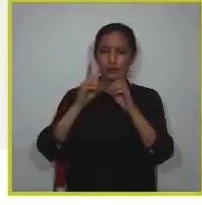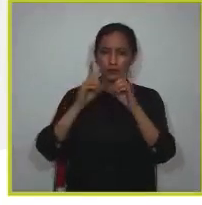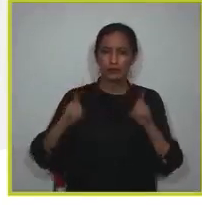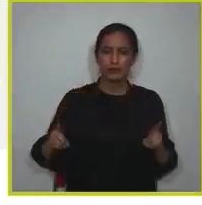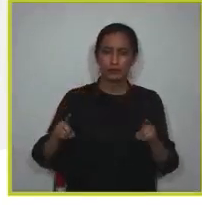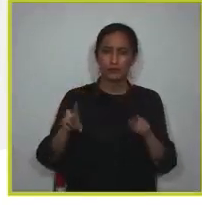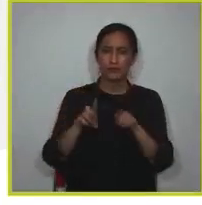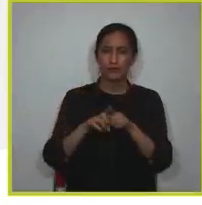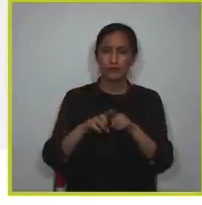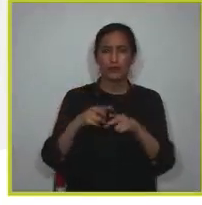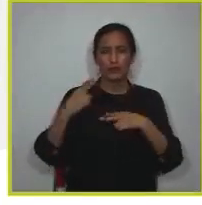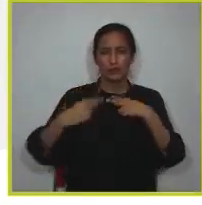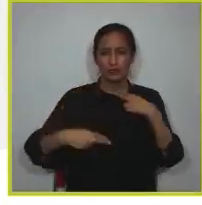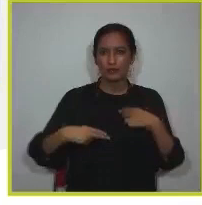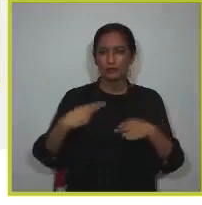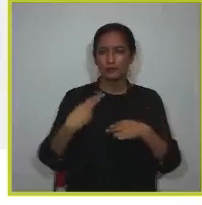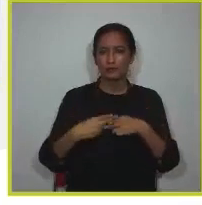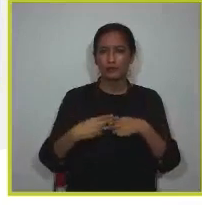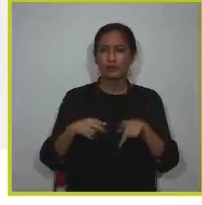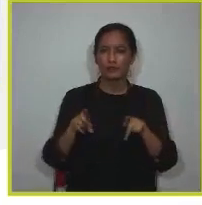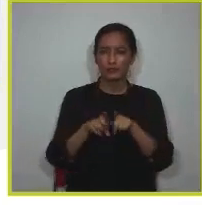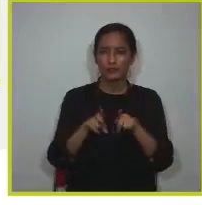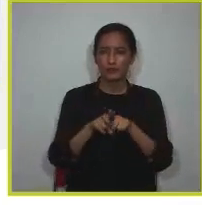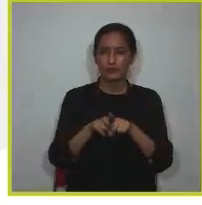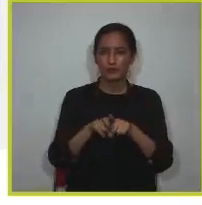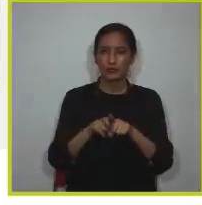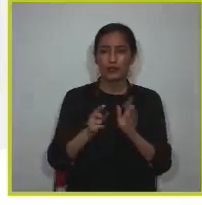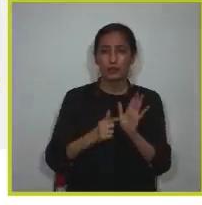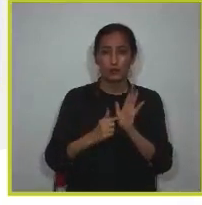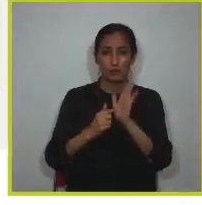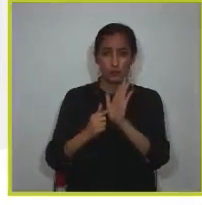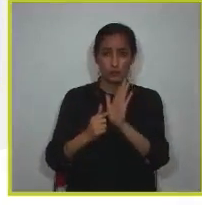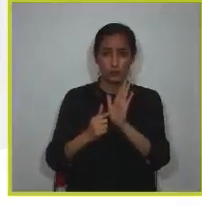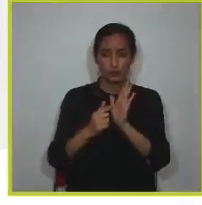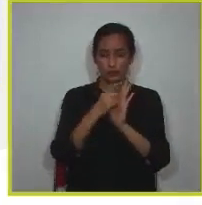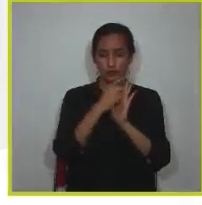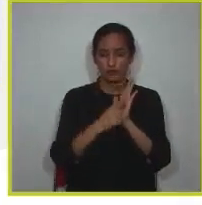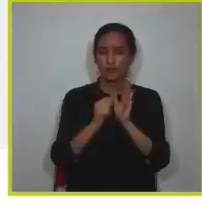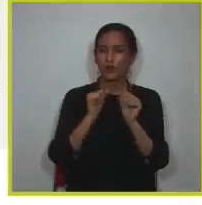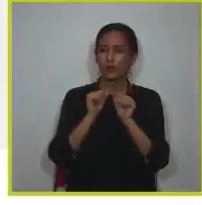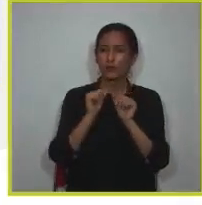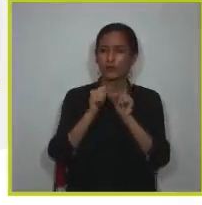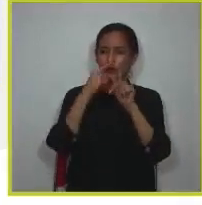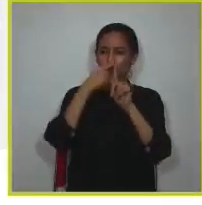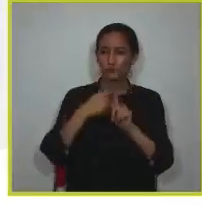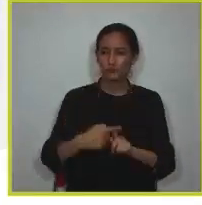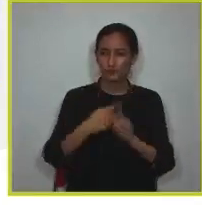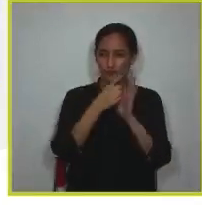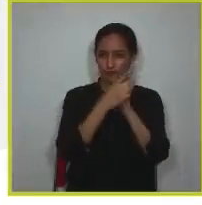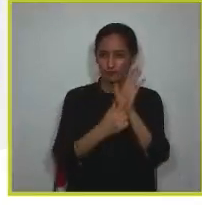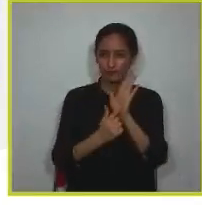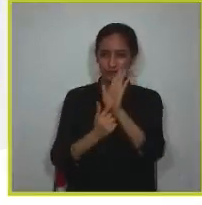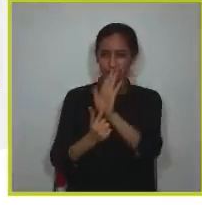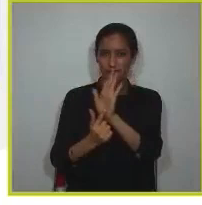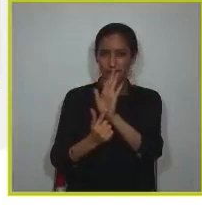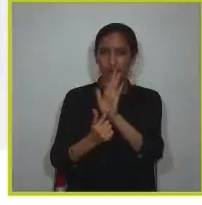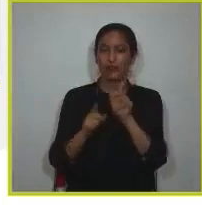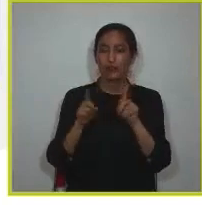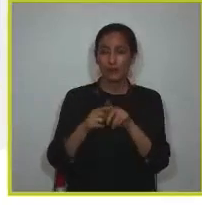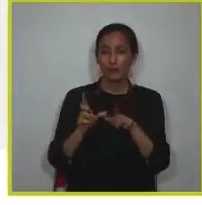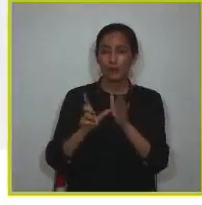a nivel nacional en donde se les mostró el primer prototipo y se les dio